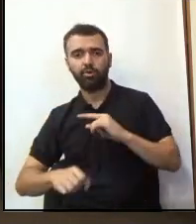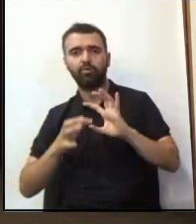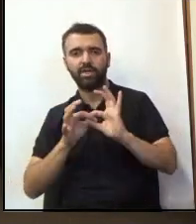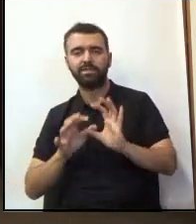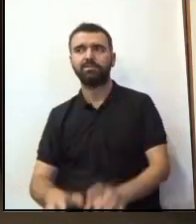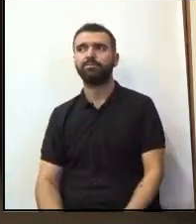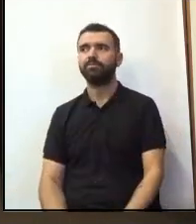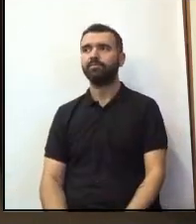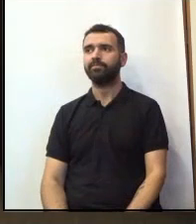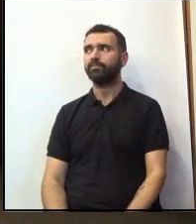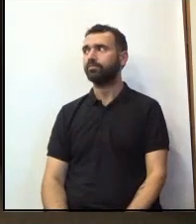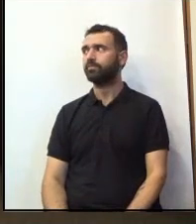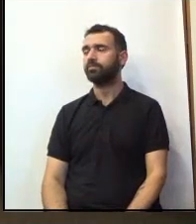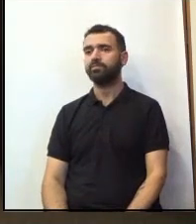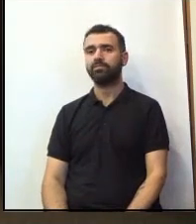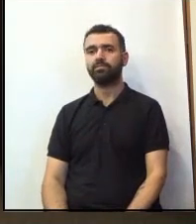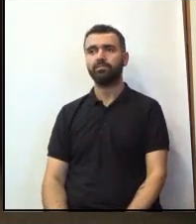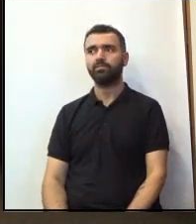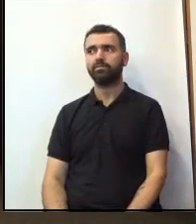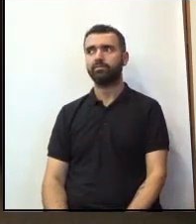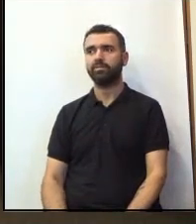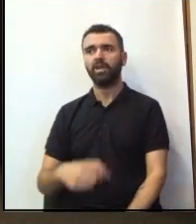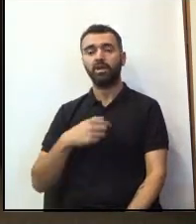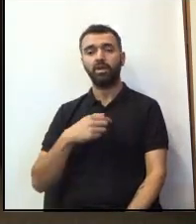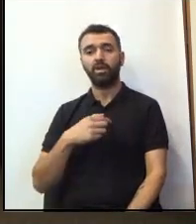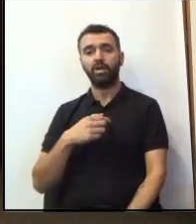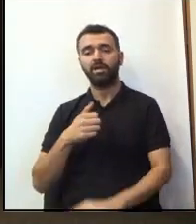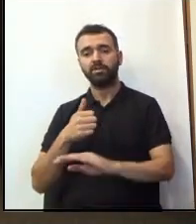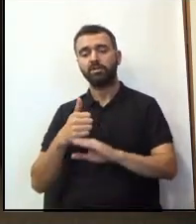gracias. Yo también apruebo. Regístrame. Ya.